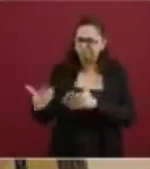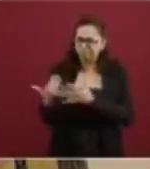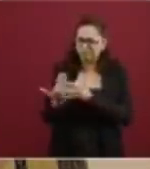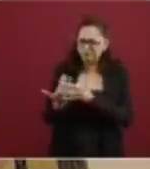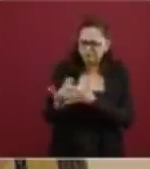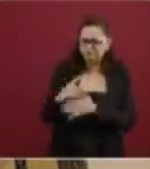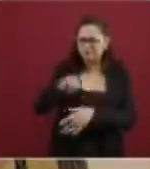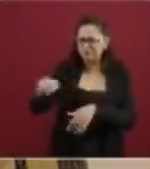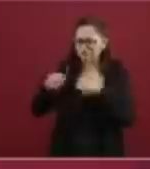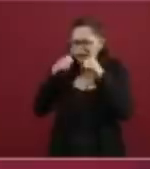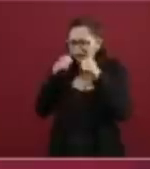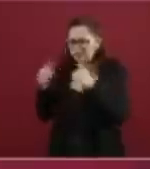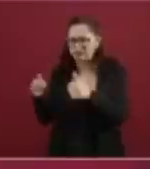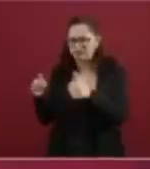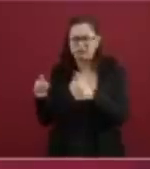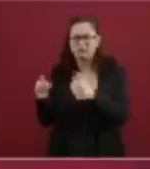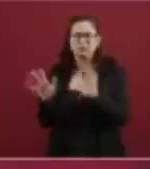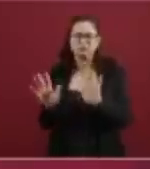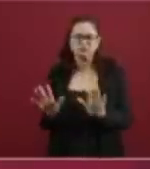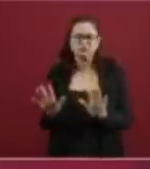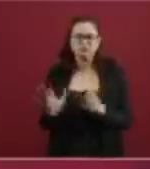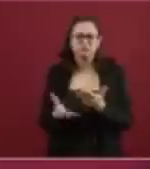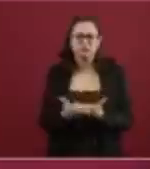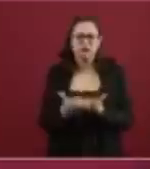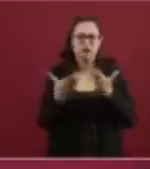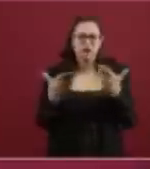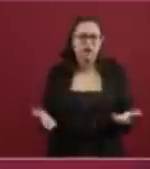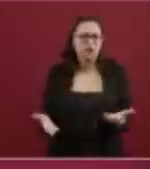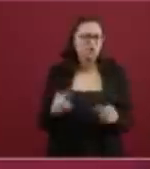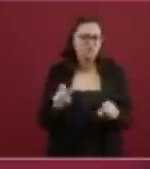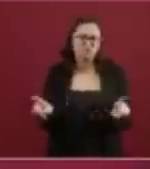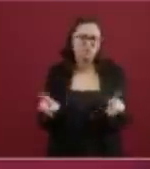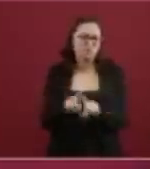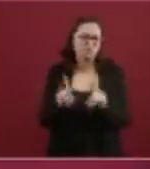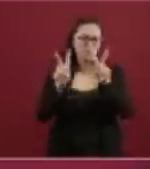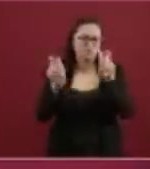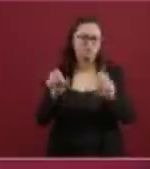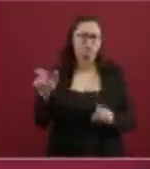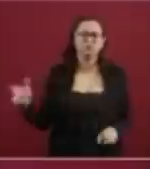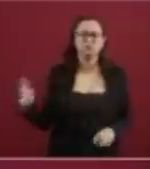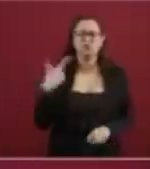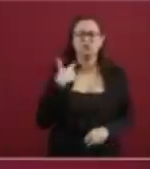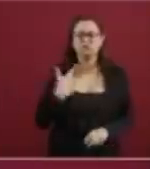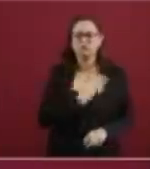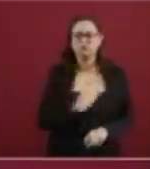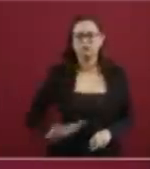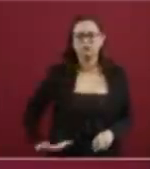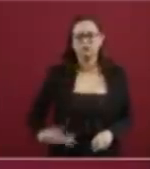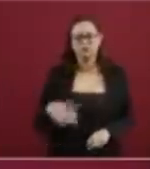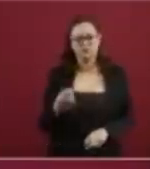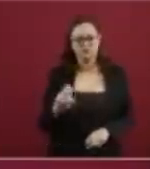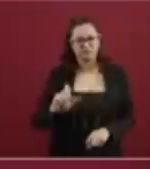y ahora lo mismo con lo del expresidente Fox. Nada más que quiero